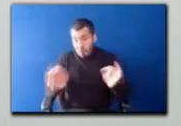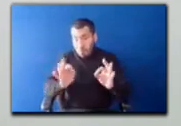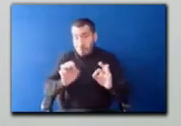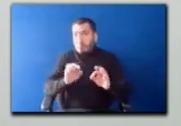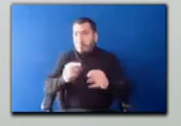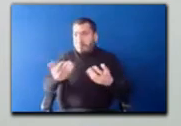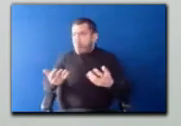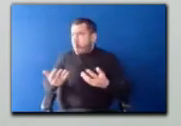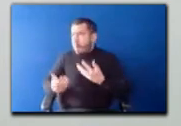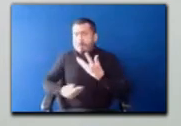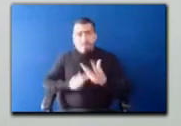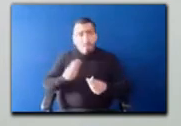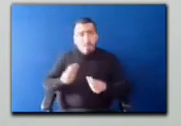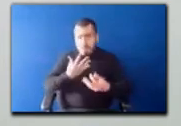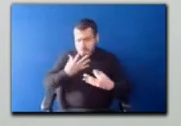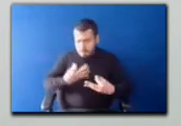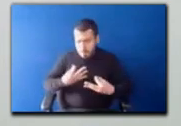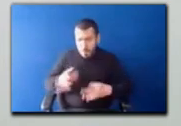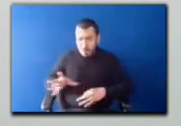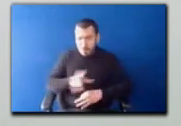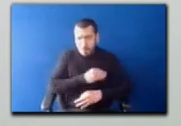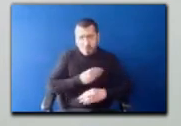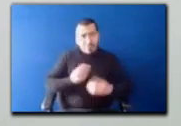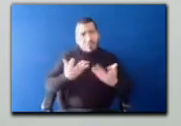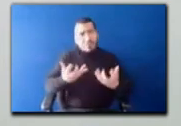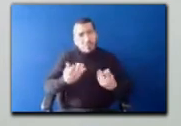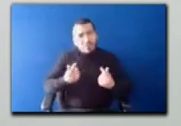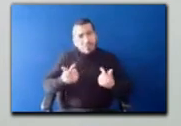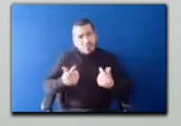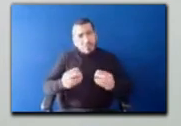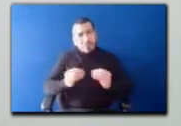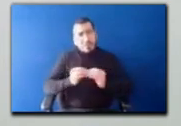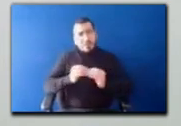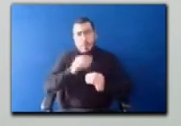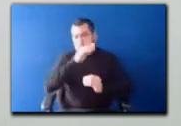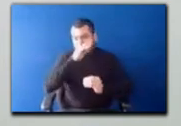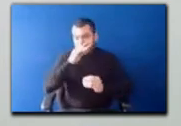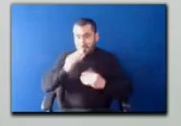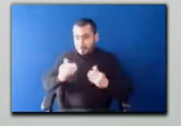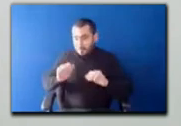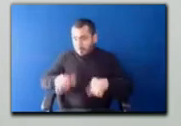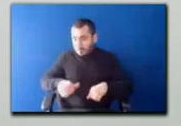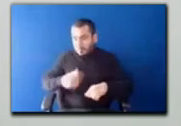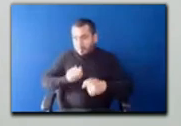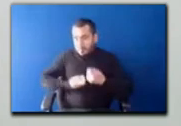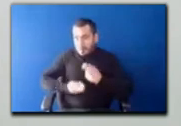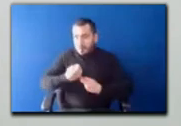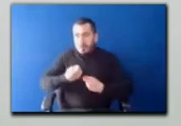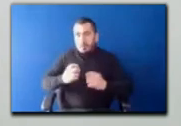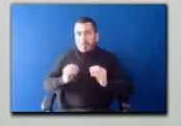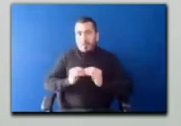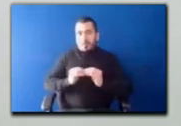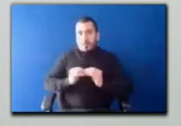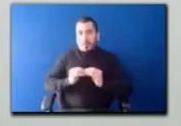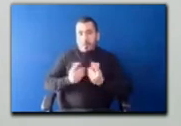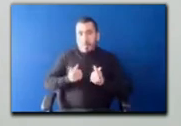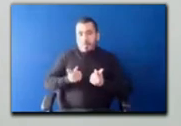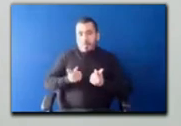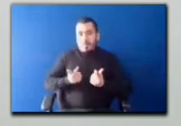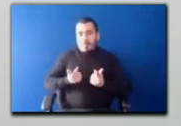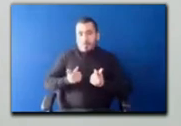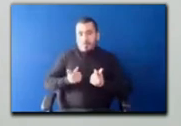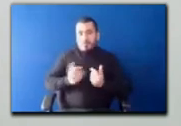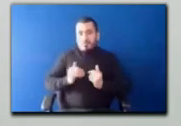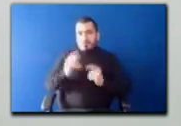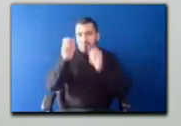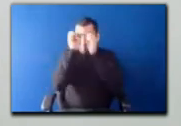Todos queremos ganar algo más de dinero. Todos quisiéramos poder en un único negocio poder lograr la cantidad de plata de nuestros sueños, pero eso no pasa en la vida